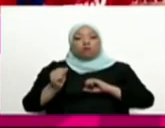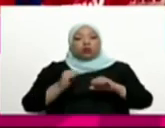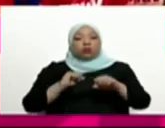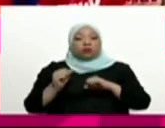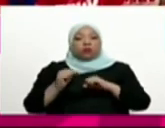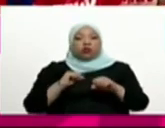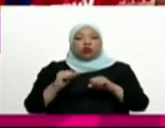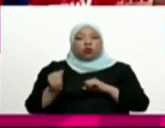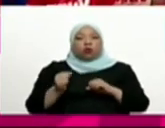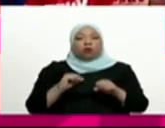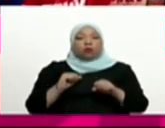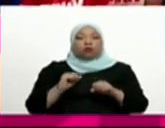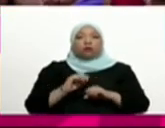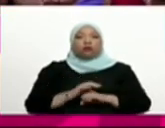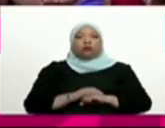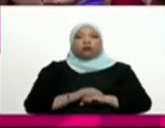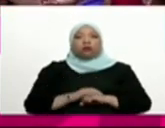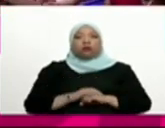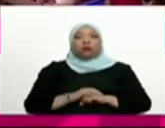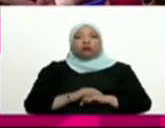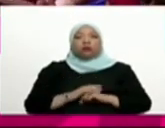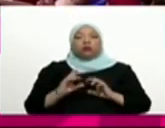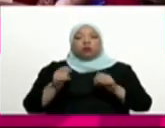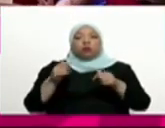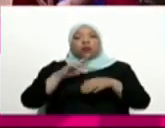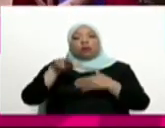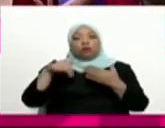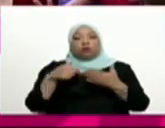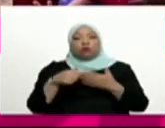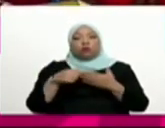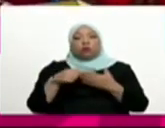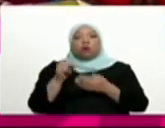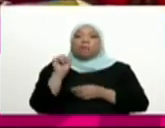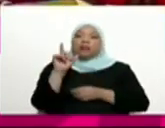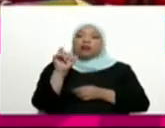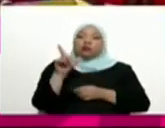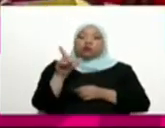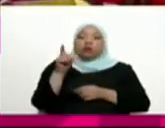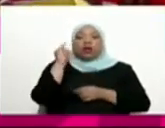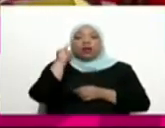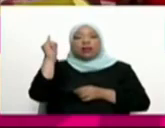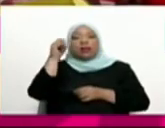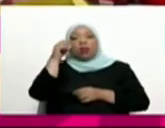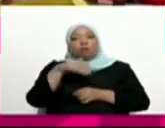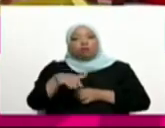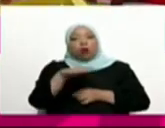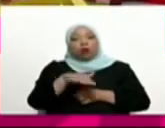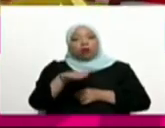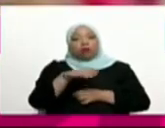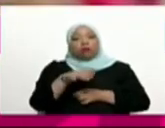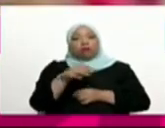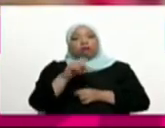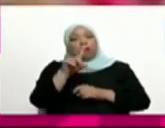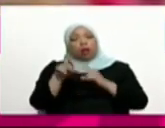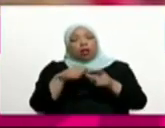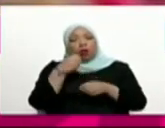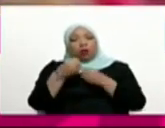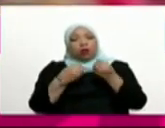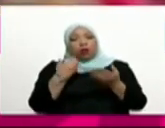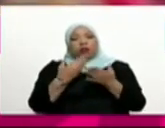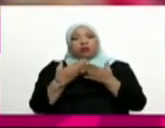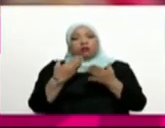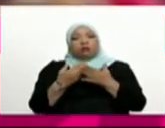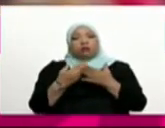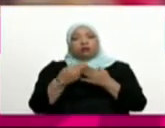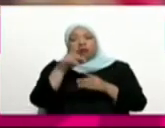locales. Y surgió de la Dirección Nacional del PSUV, pero ya es una idea del pueblo, de los consejos comunales,